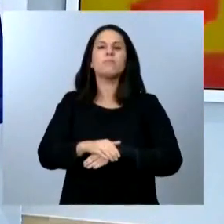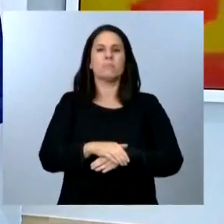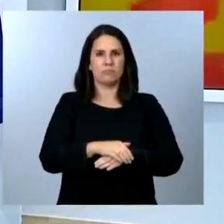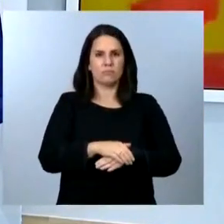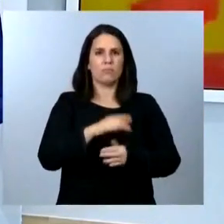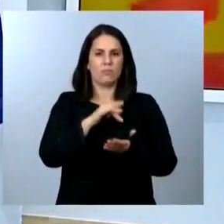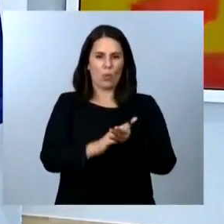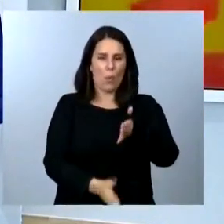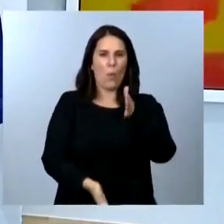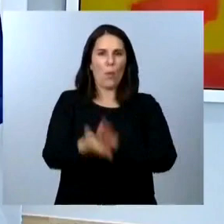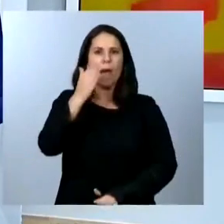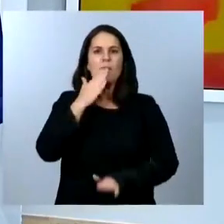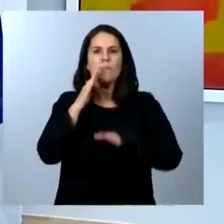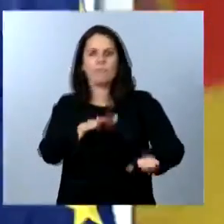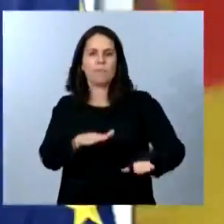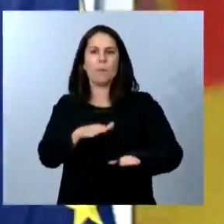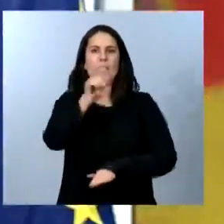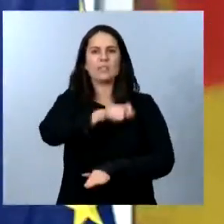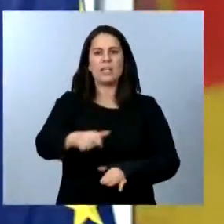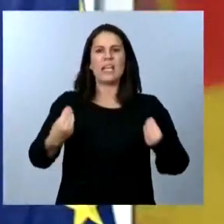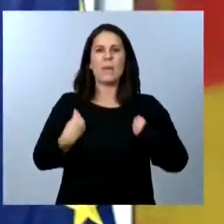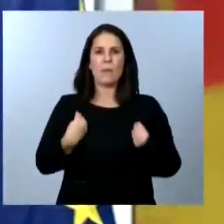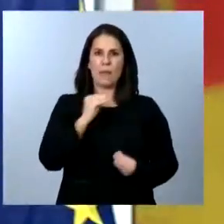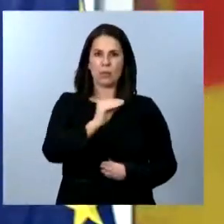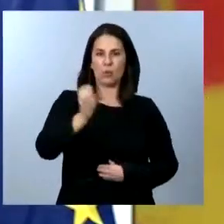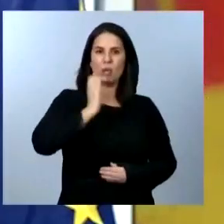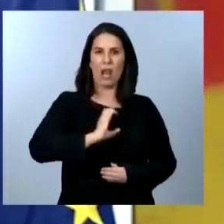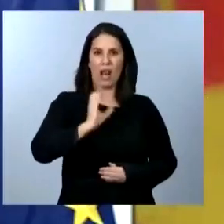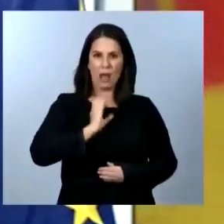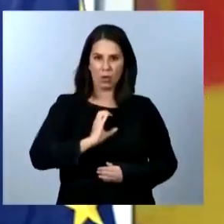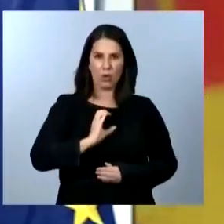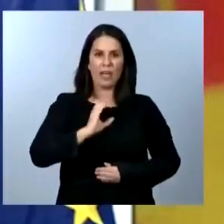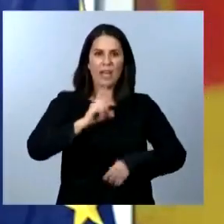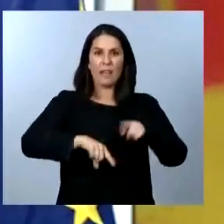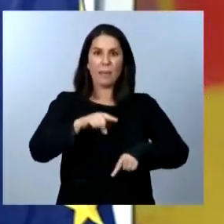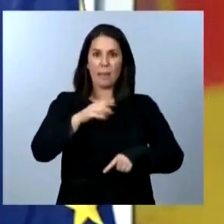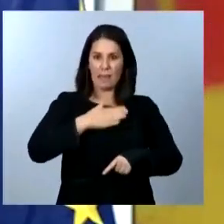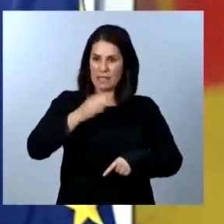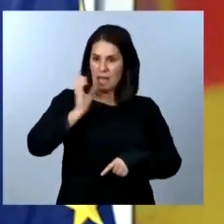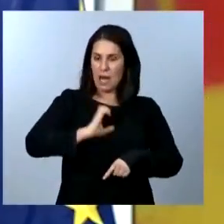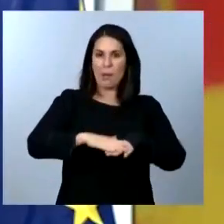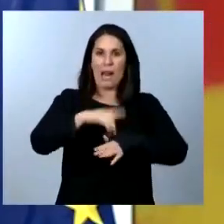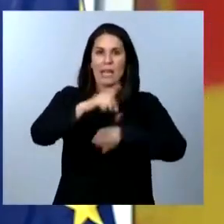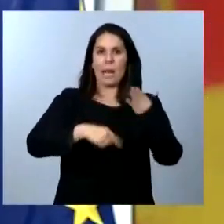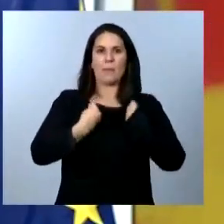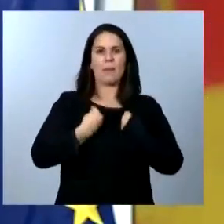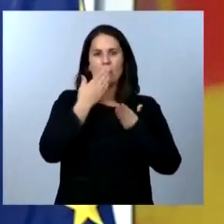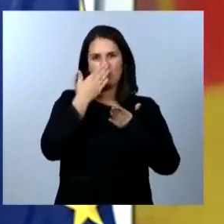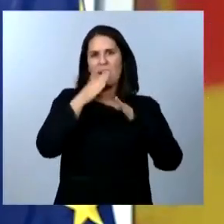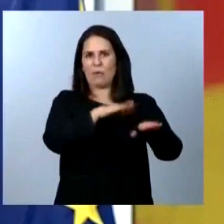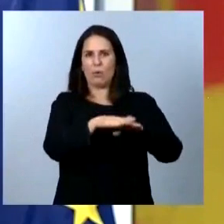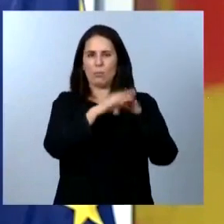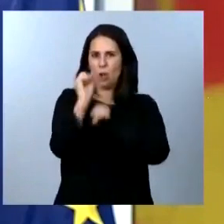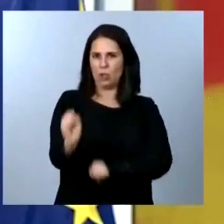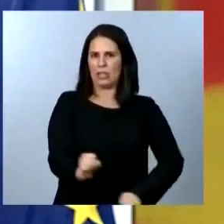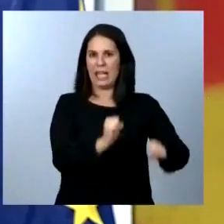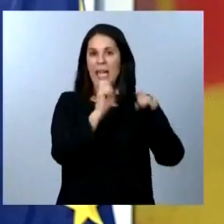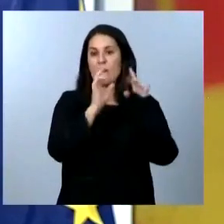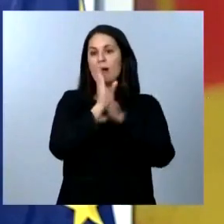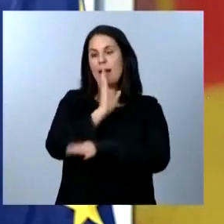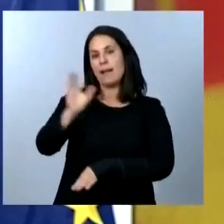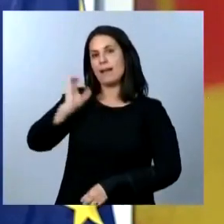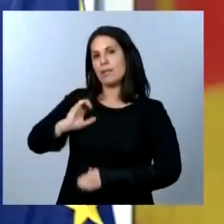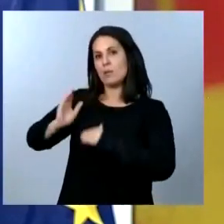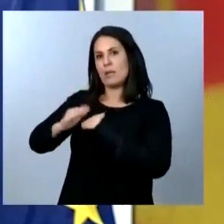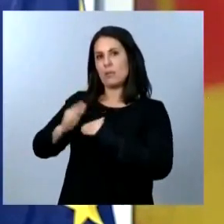quienes viven de su salario y dependen del mismo para alquilar una vivienda. Al igual que sucedió con el ingreso mínimo vital, la situación de